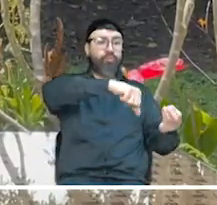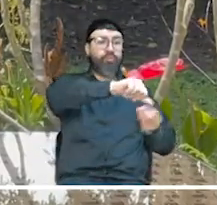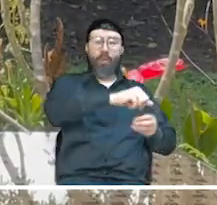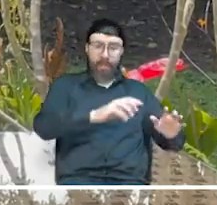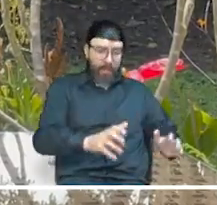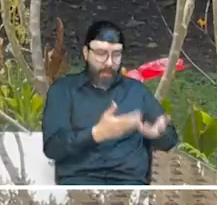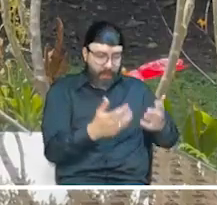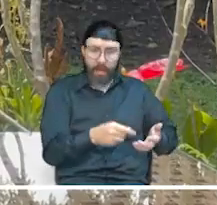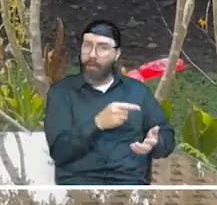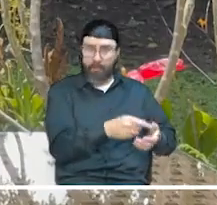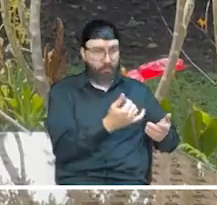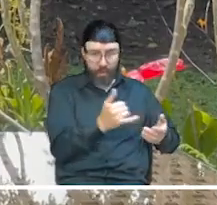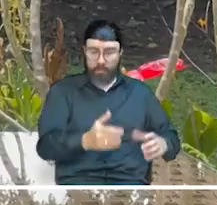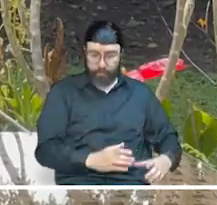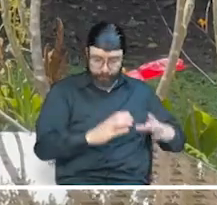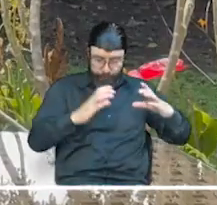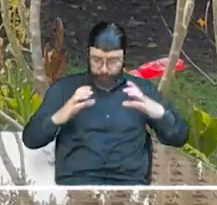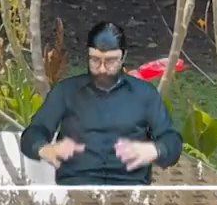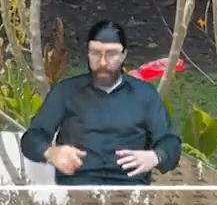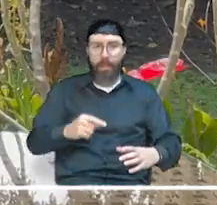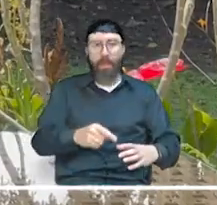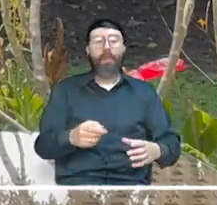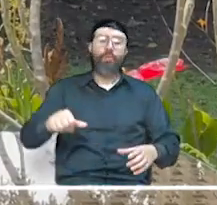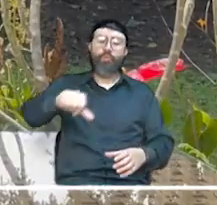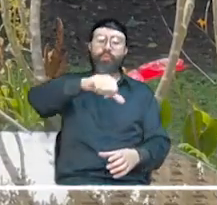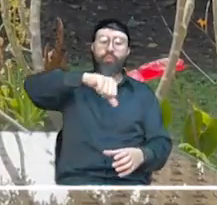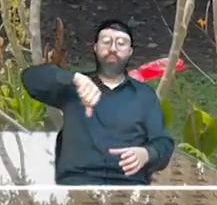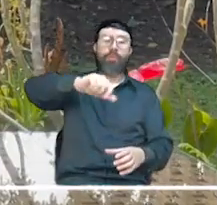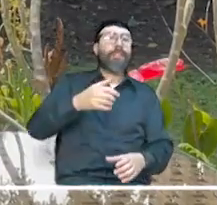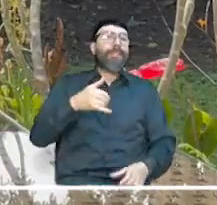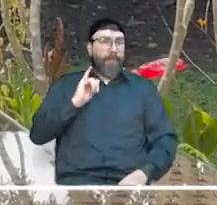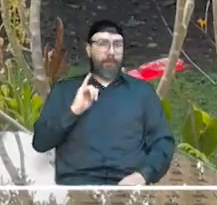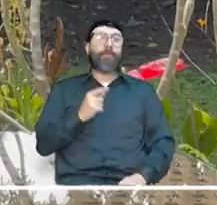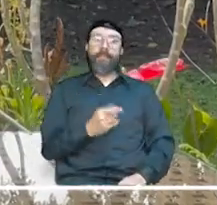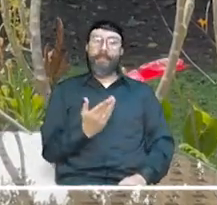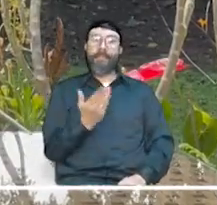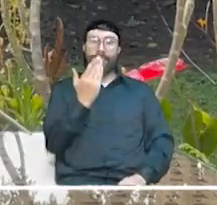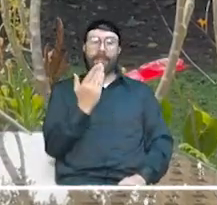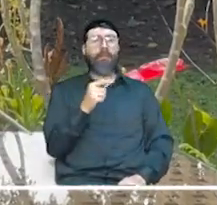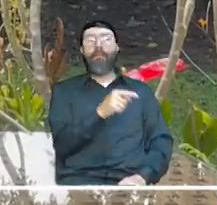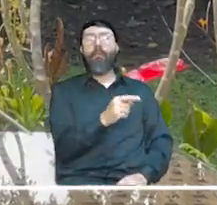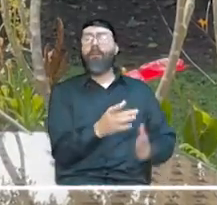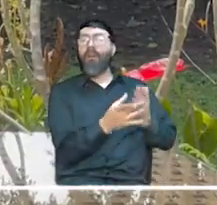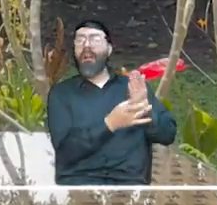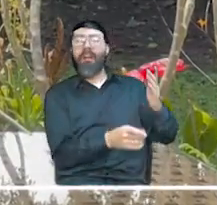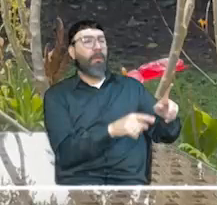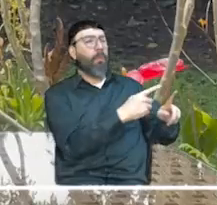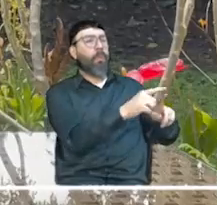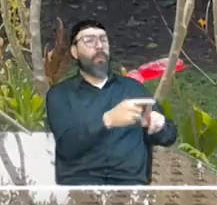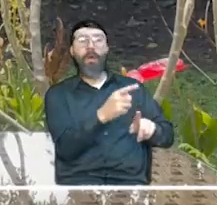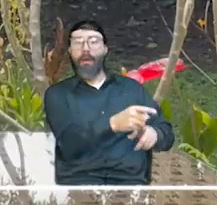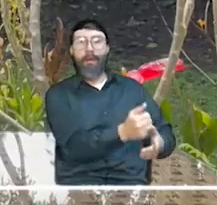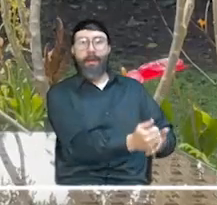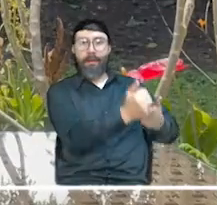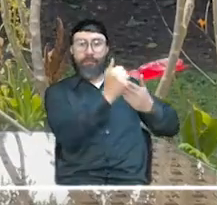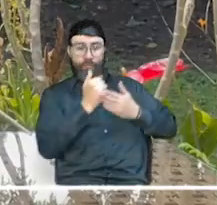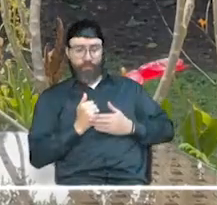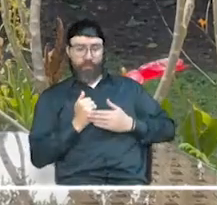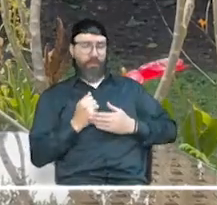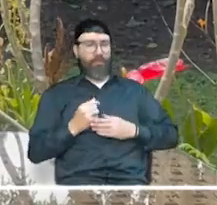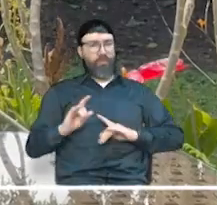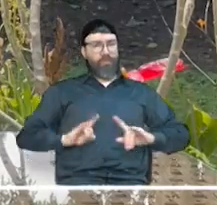están en el plato. Este tipo de grasas lo que nos permiten es aportarnos muchos